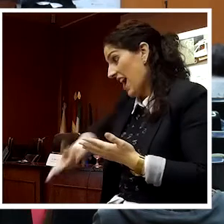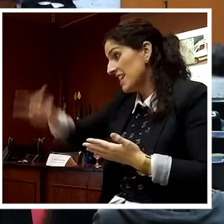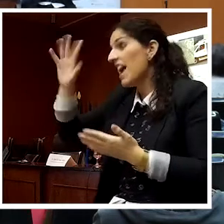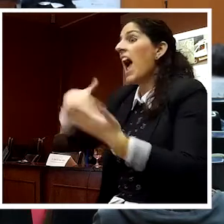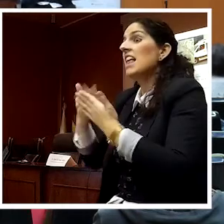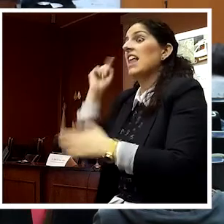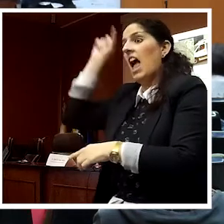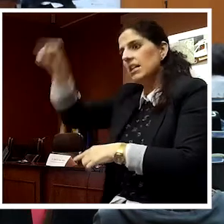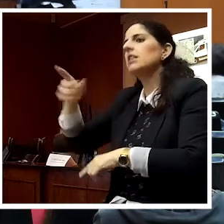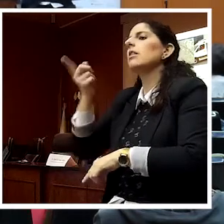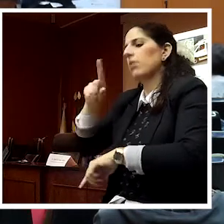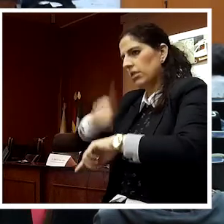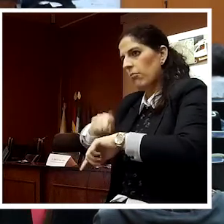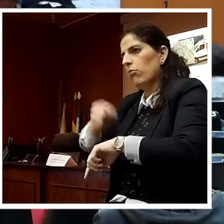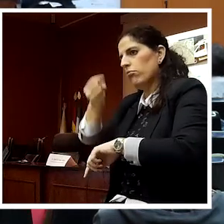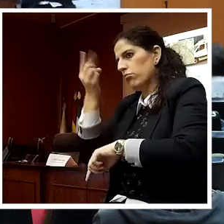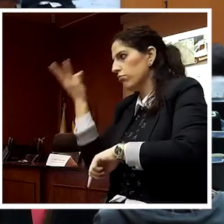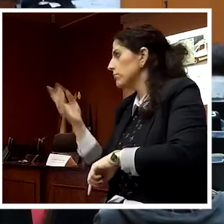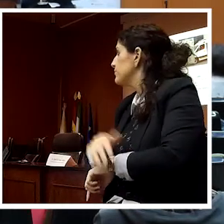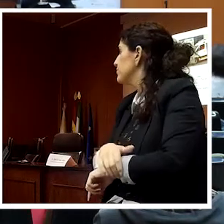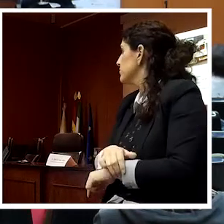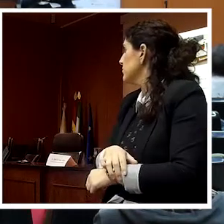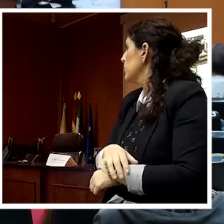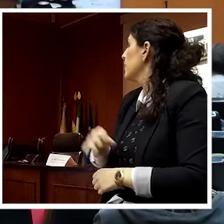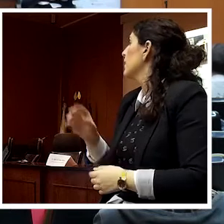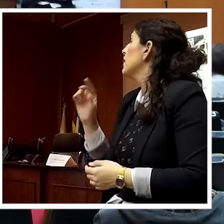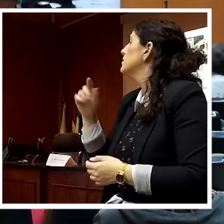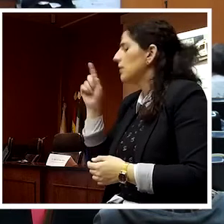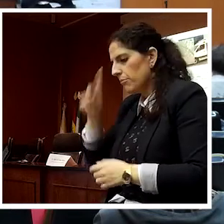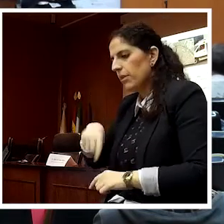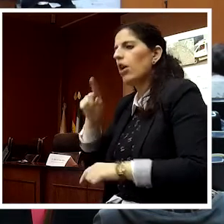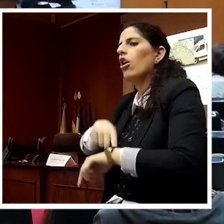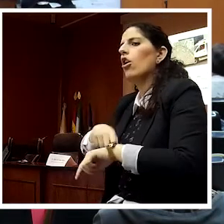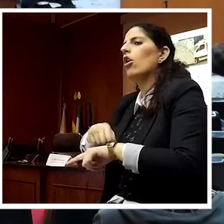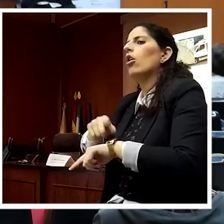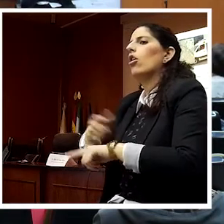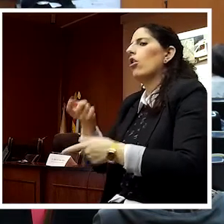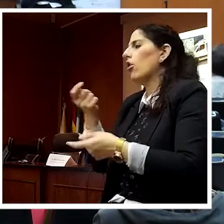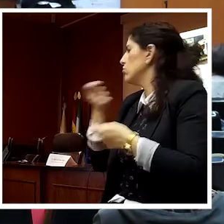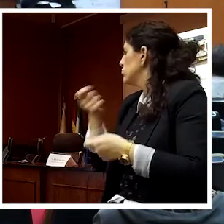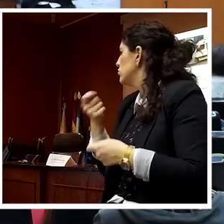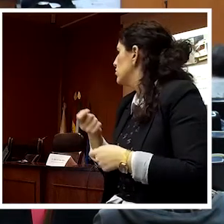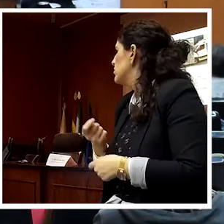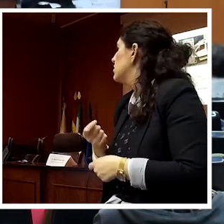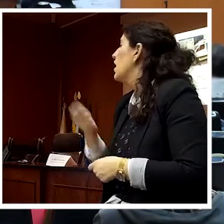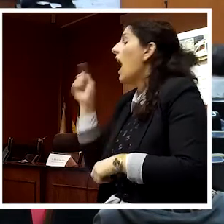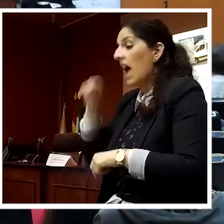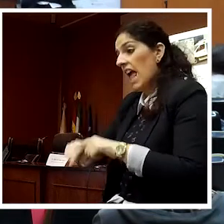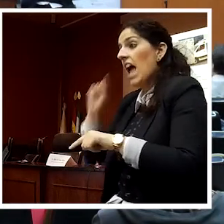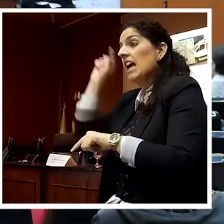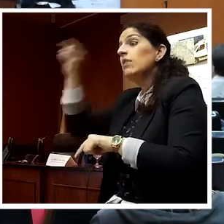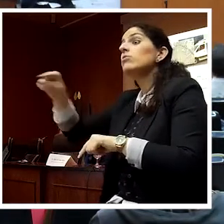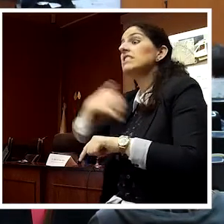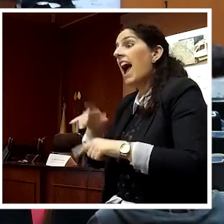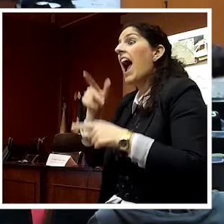seguimos midiendo. Medimos cuánto tardamos en montar el paciente a la ambulancia, cuánto tardamos de llevar de la ambulancia al